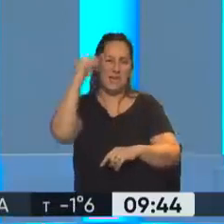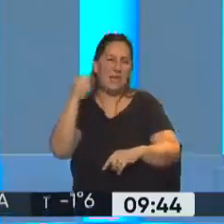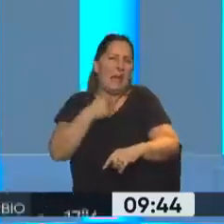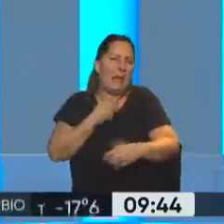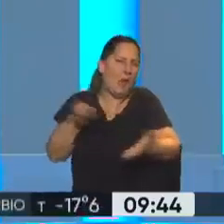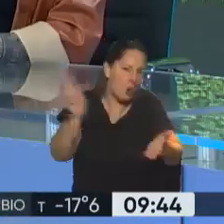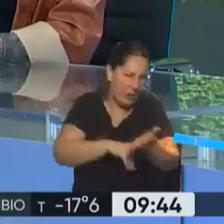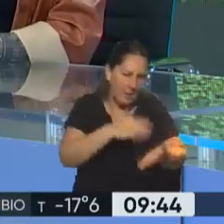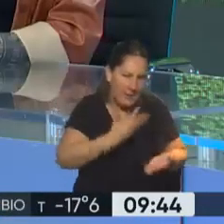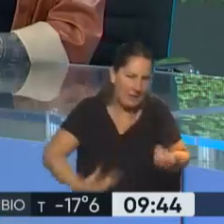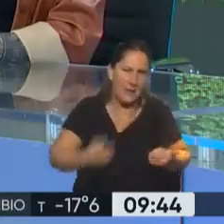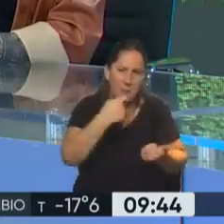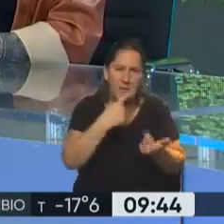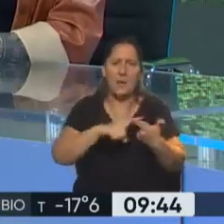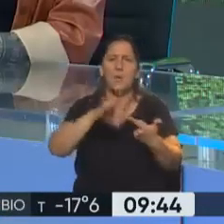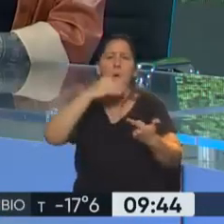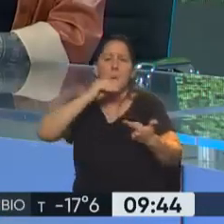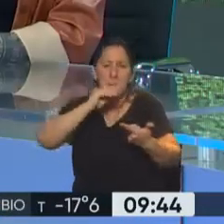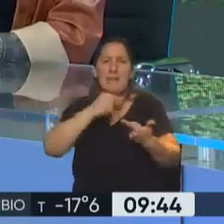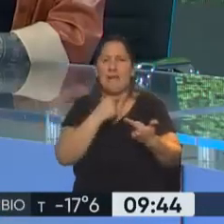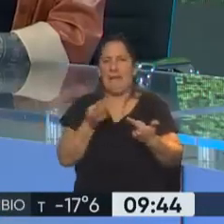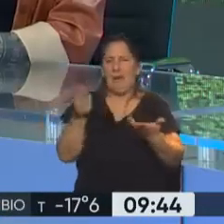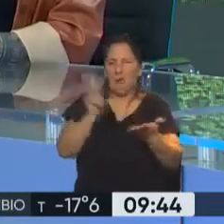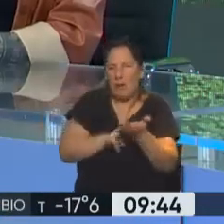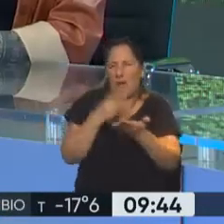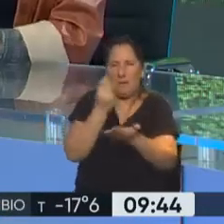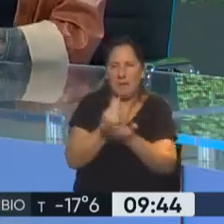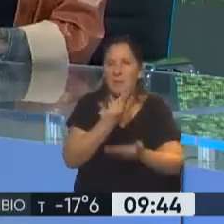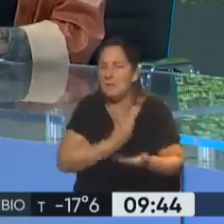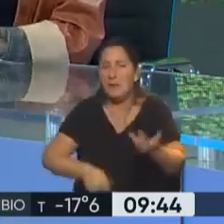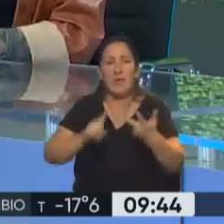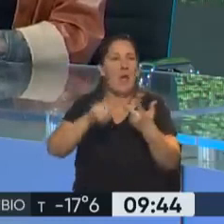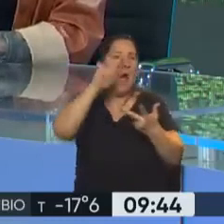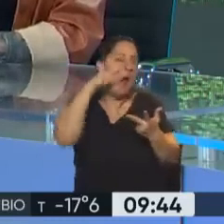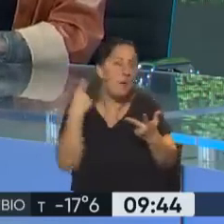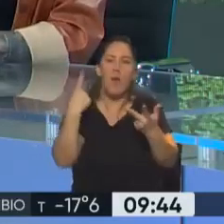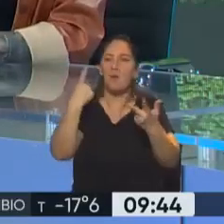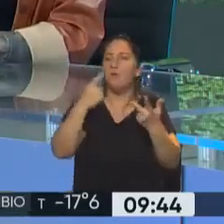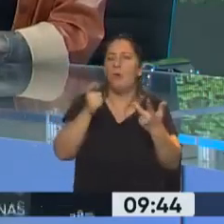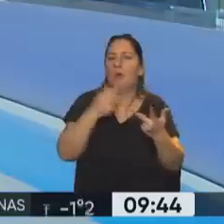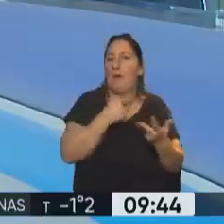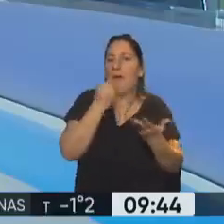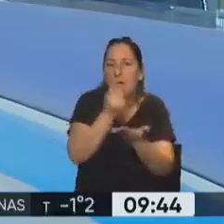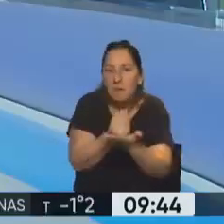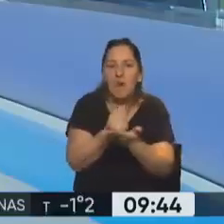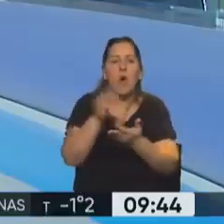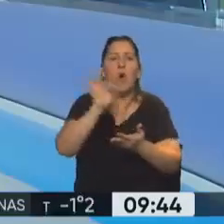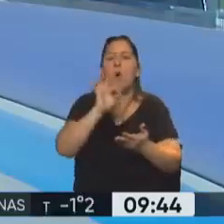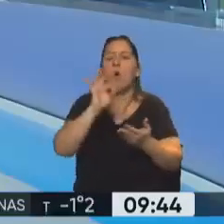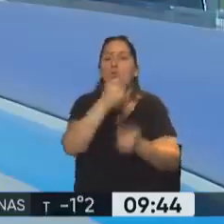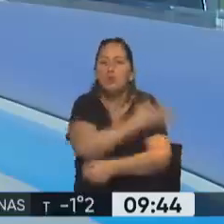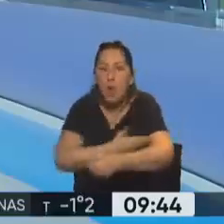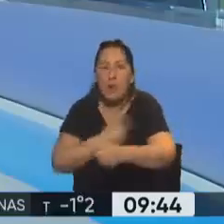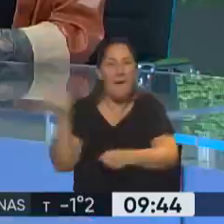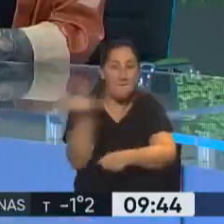presidenta ya sea masa que quiera tener su oportunidad como candidata presidente ya sea alberto que quiera su reelección o el cossío league o el que